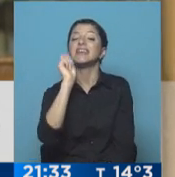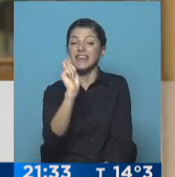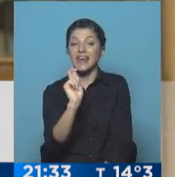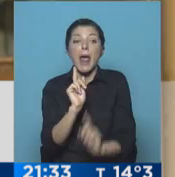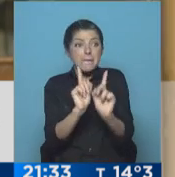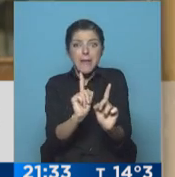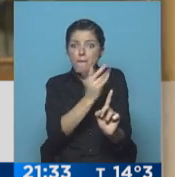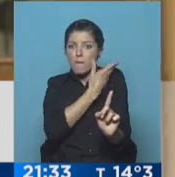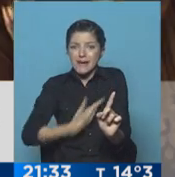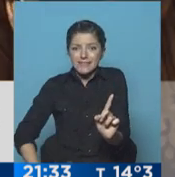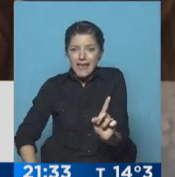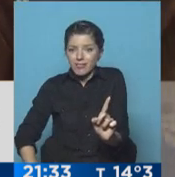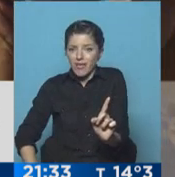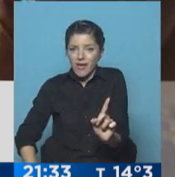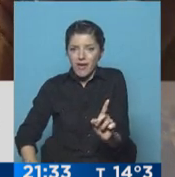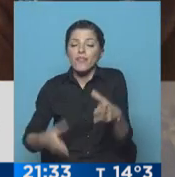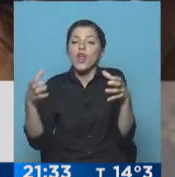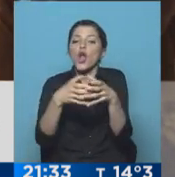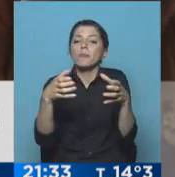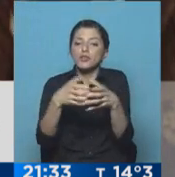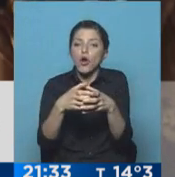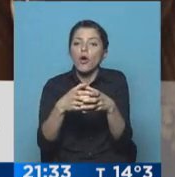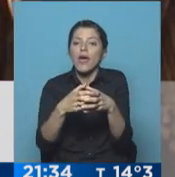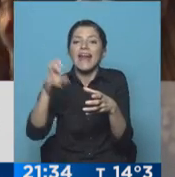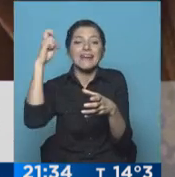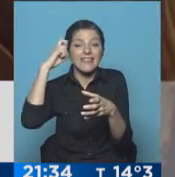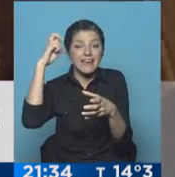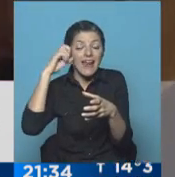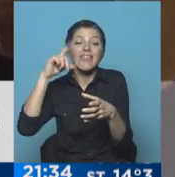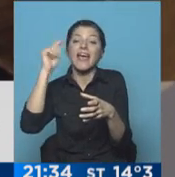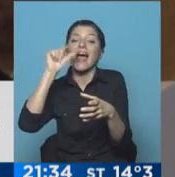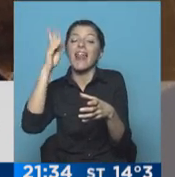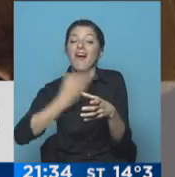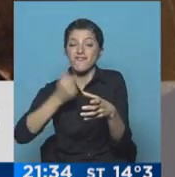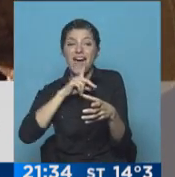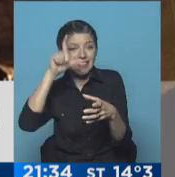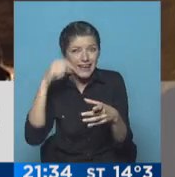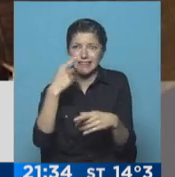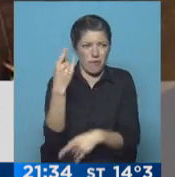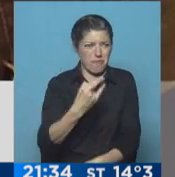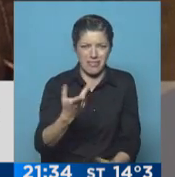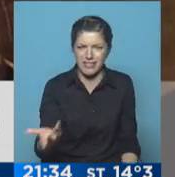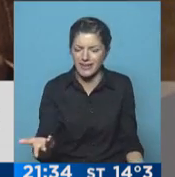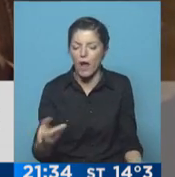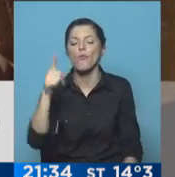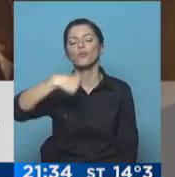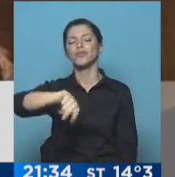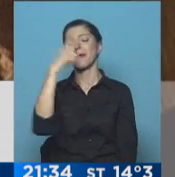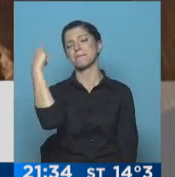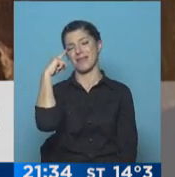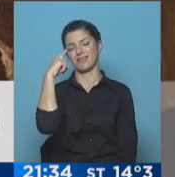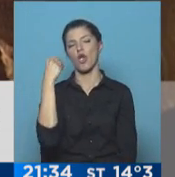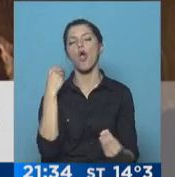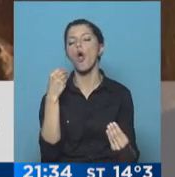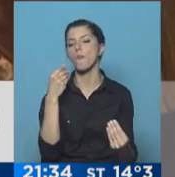propio presidente de del Comité de la Unión Cívica Radical de Calafate. Fíjense hasta qué punto la